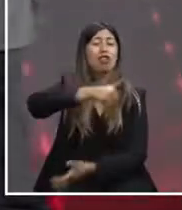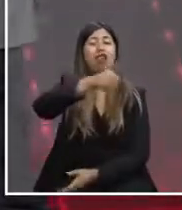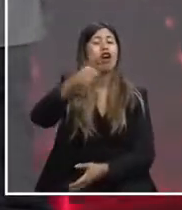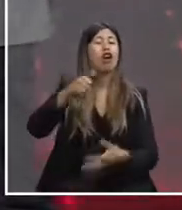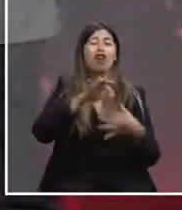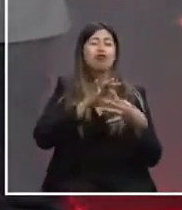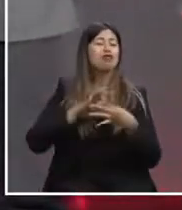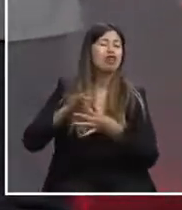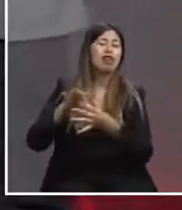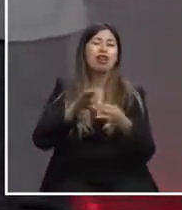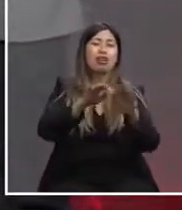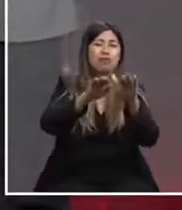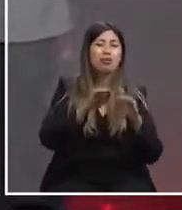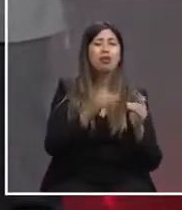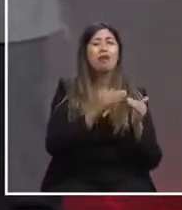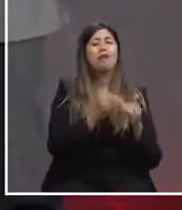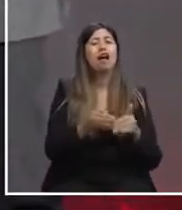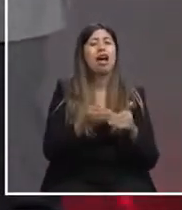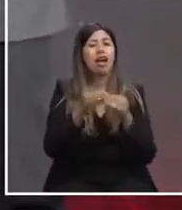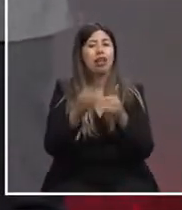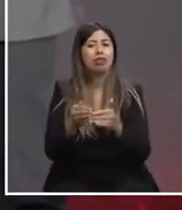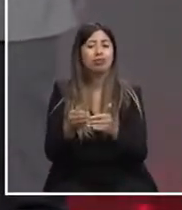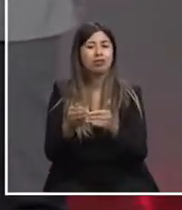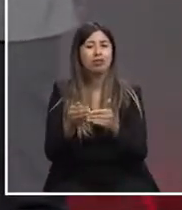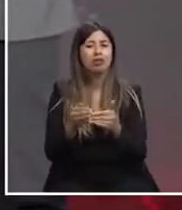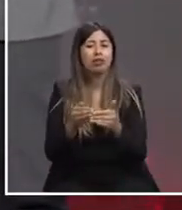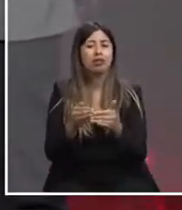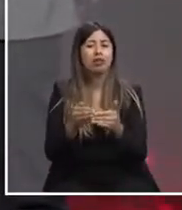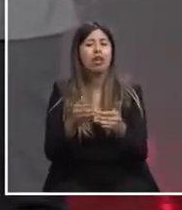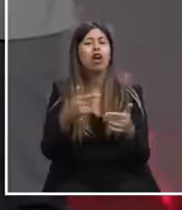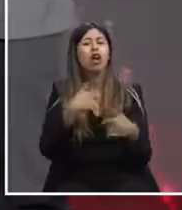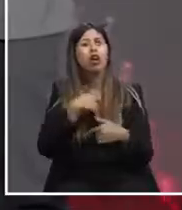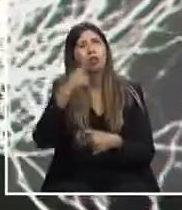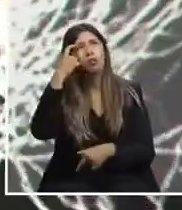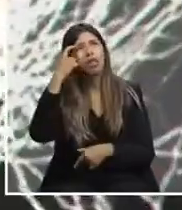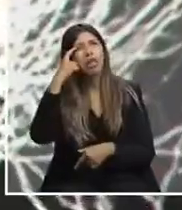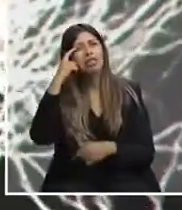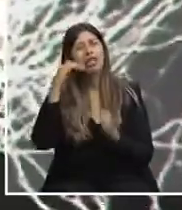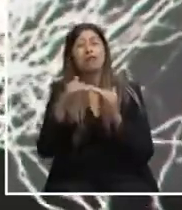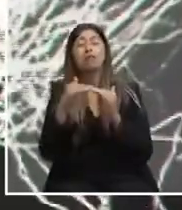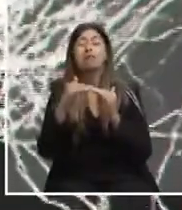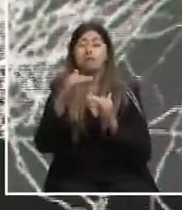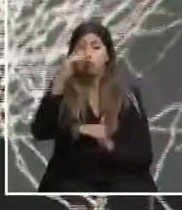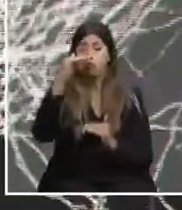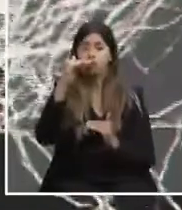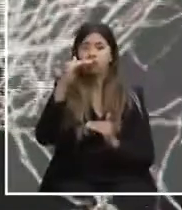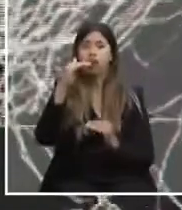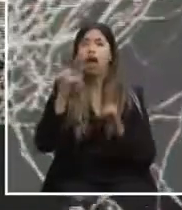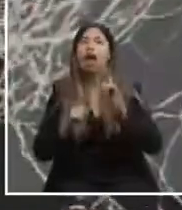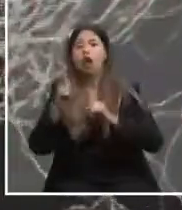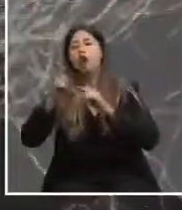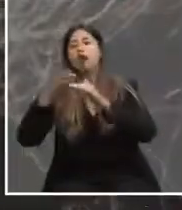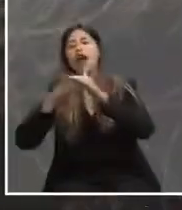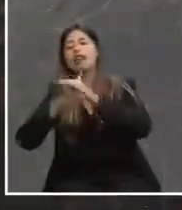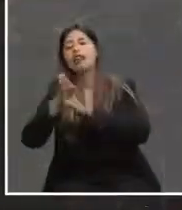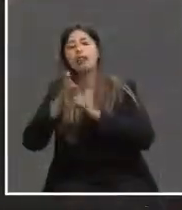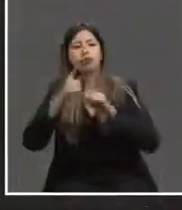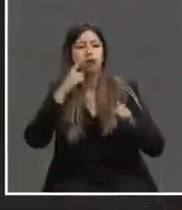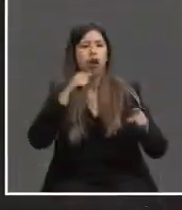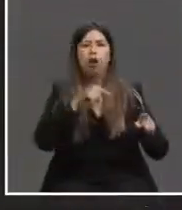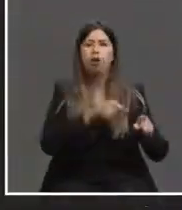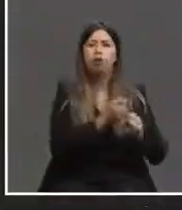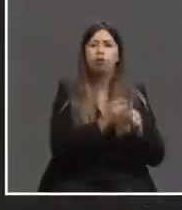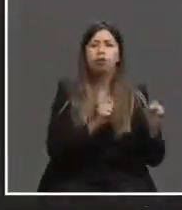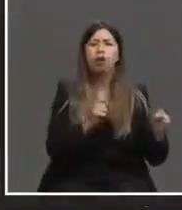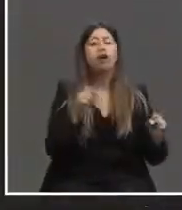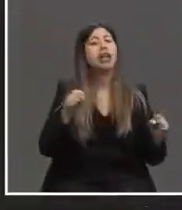mismo barco. Y lo que no puede haber es pensar que los niveles de desigualdad, de acceso de uno y no de todo puede